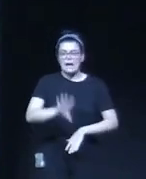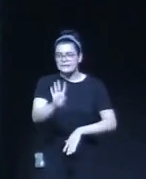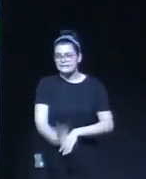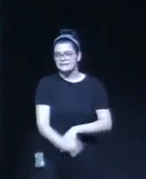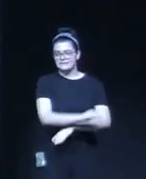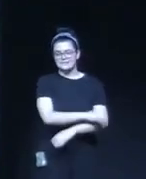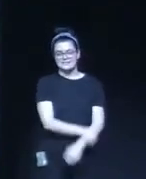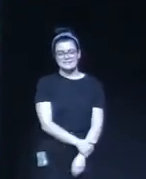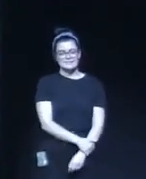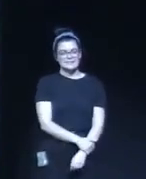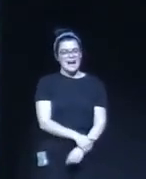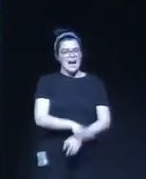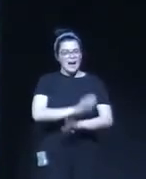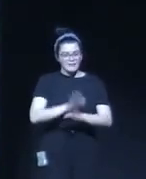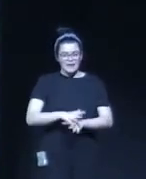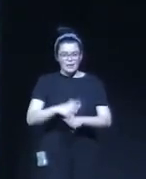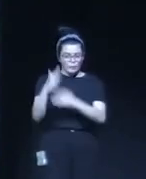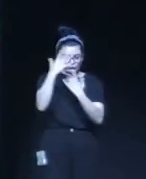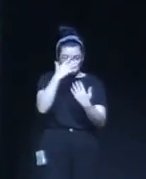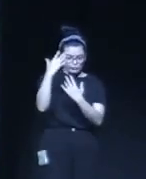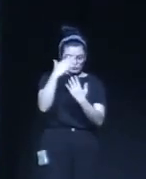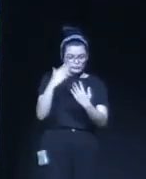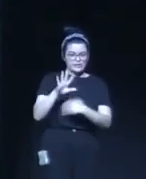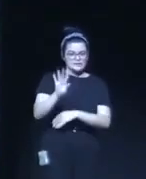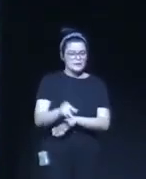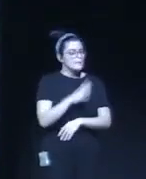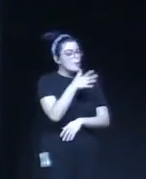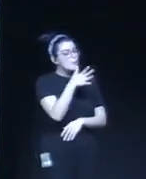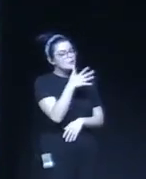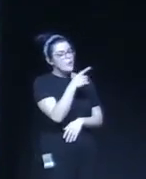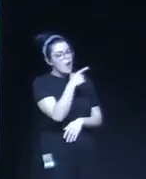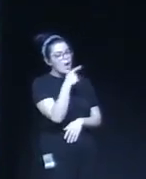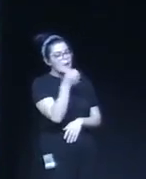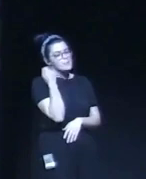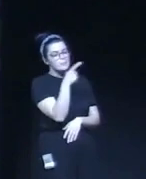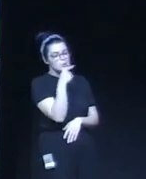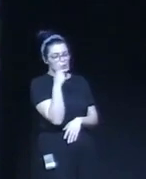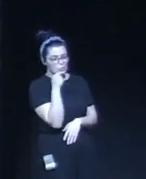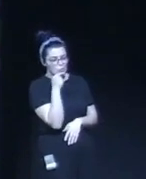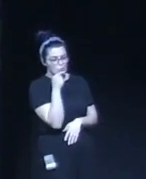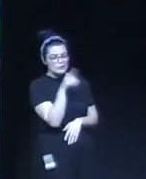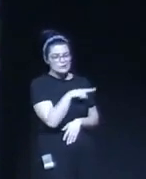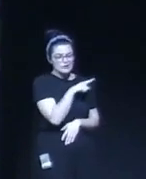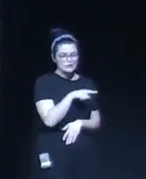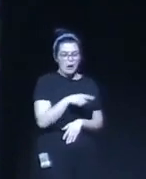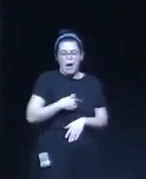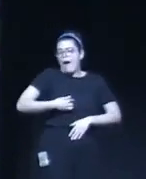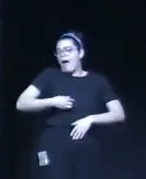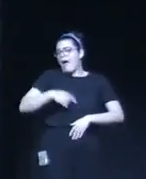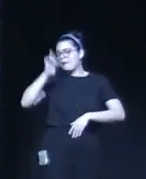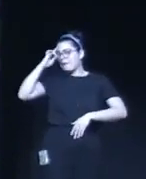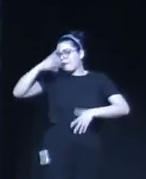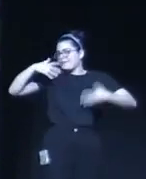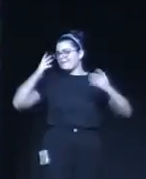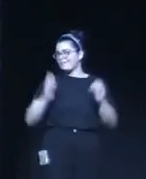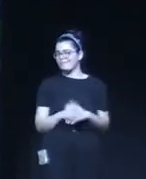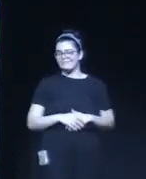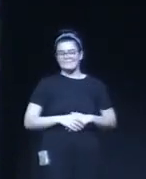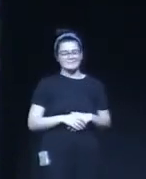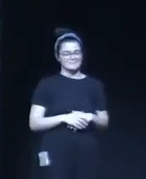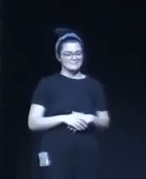Porque me convenció. ¿Pero fue el tiramisú o qué fue? No sé, o flan o qué sé yo, lo que había.